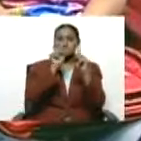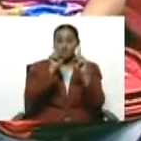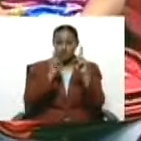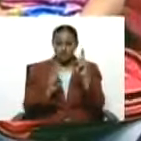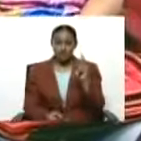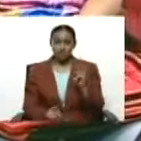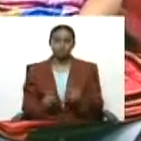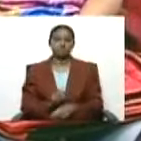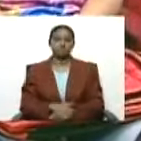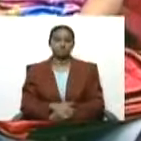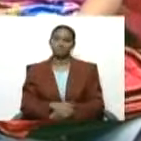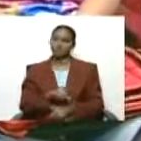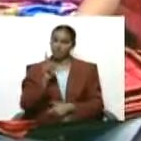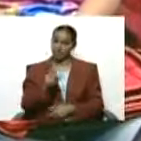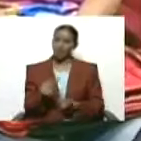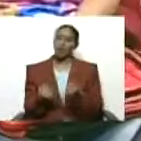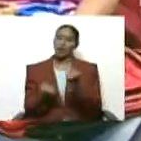impulso,